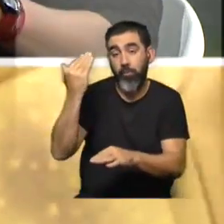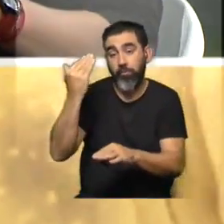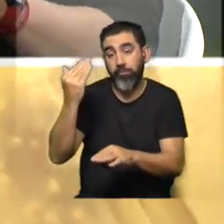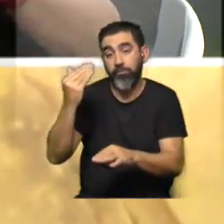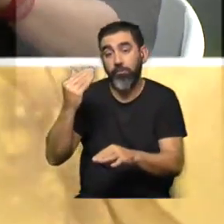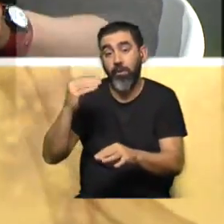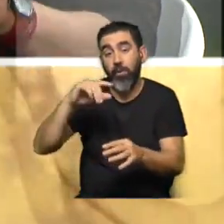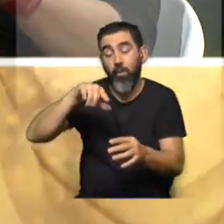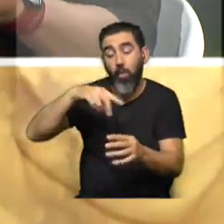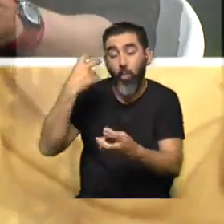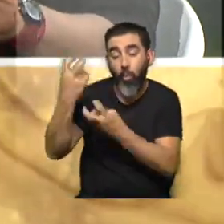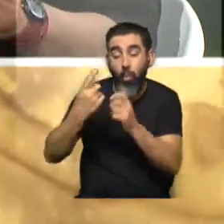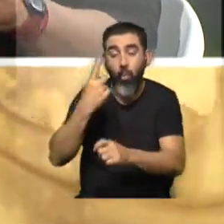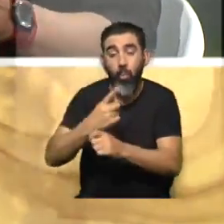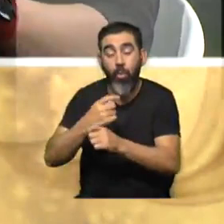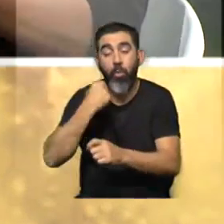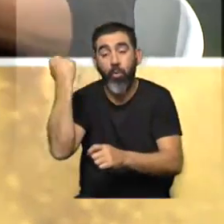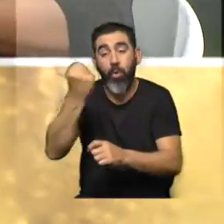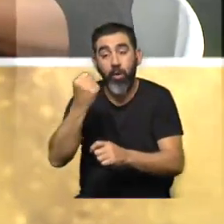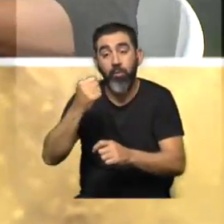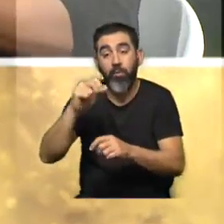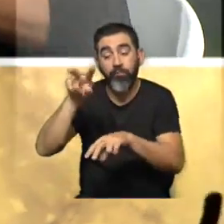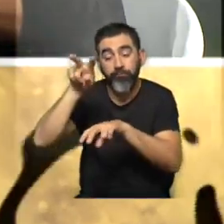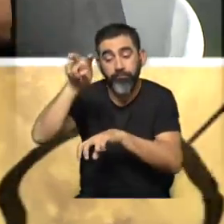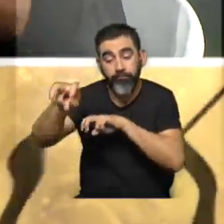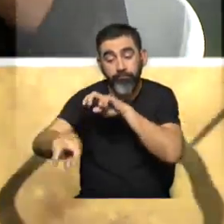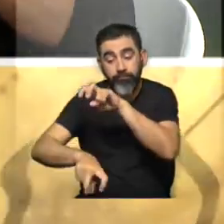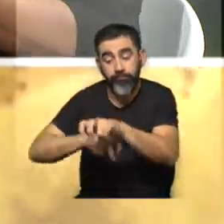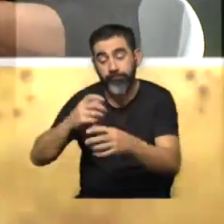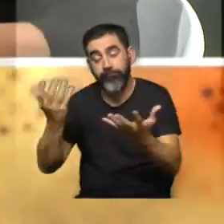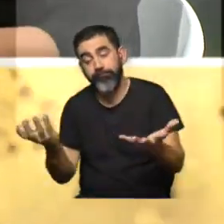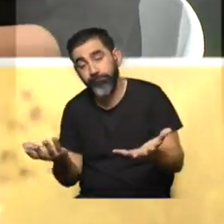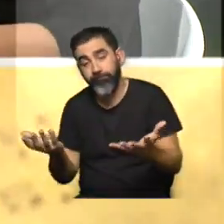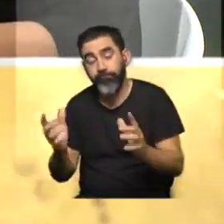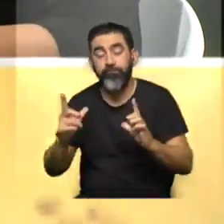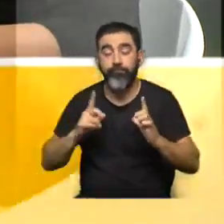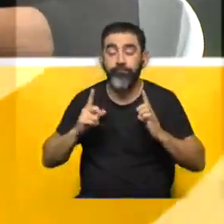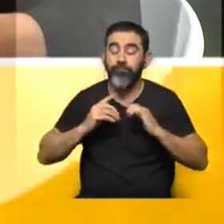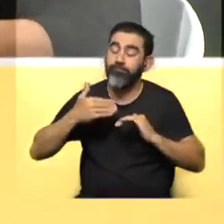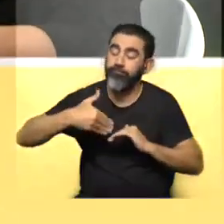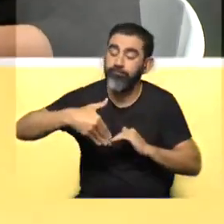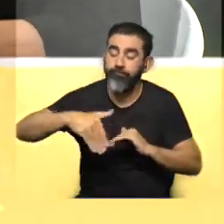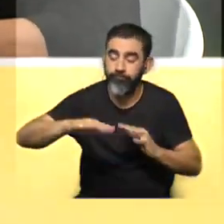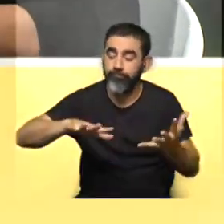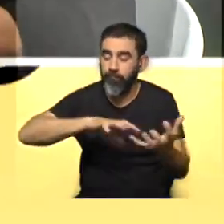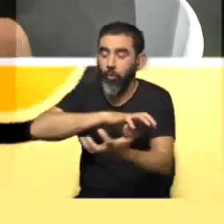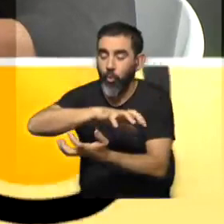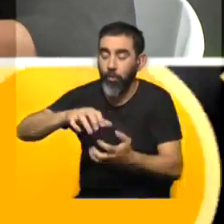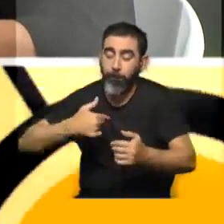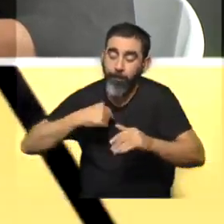ubicarlos es el primer paso y lo más importante. Excavarlos, bueno, ya entramos en un terreno un poco más pantanoso, por lo menos para